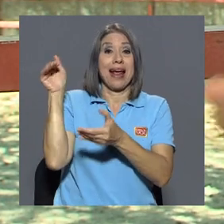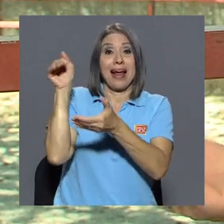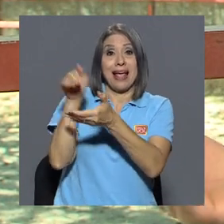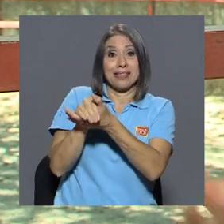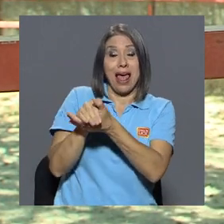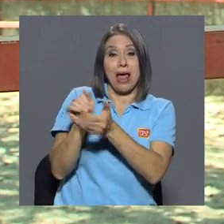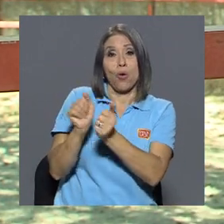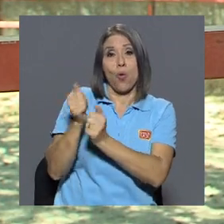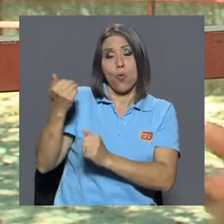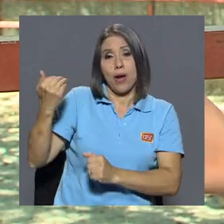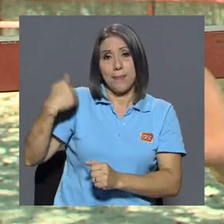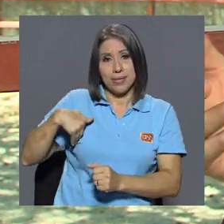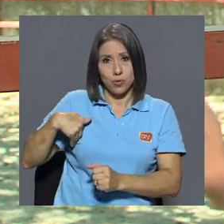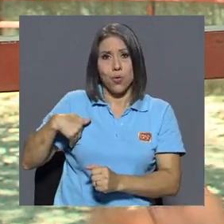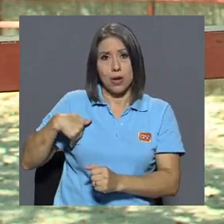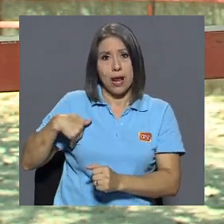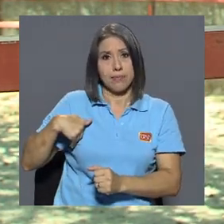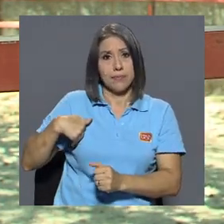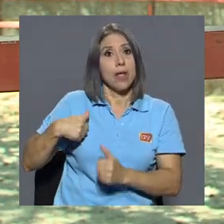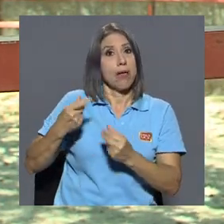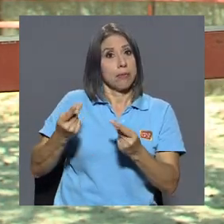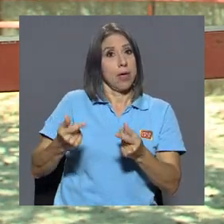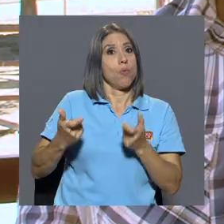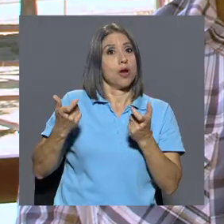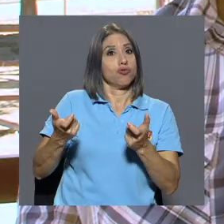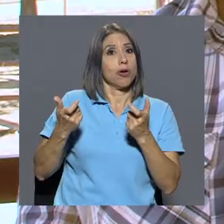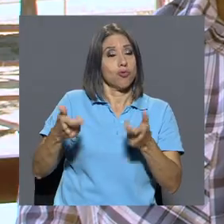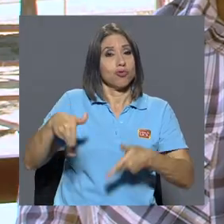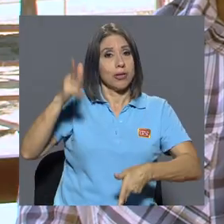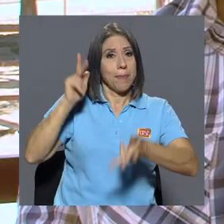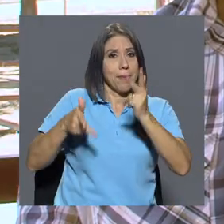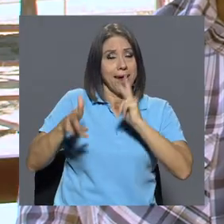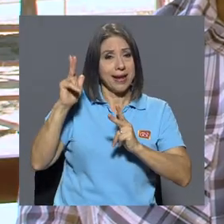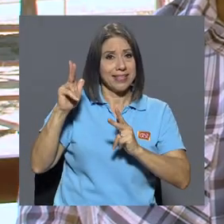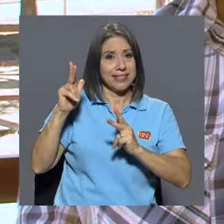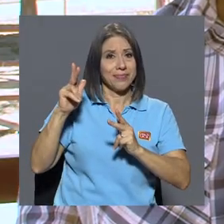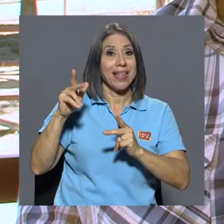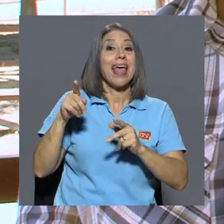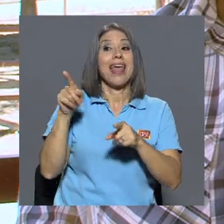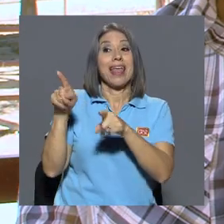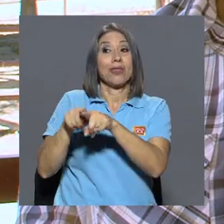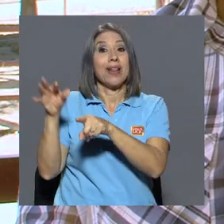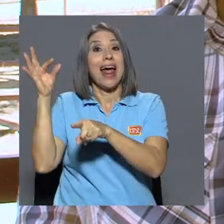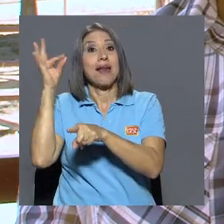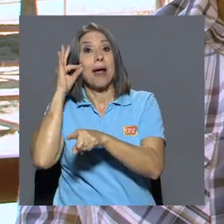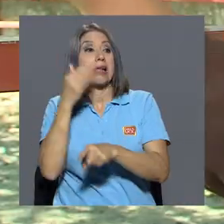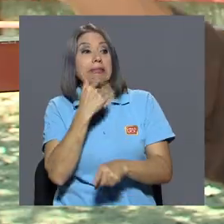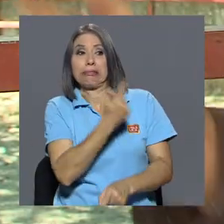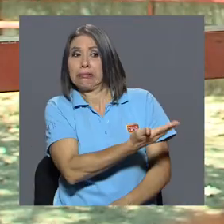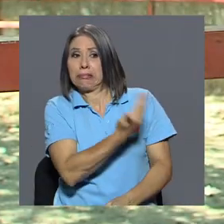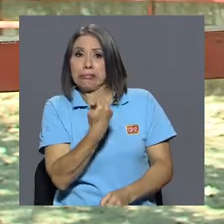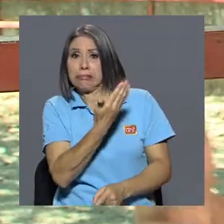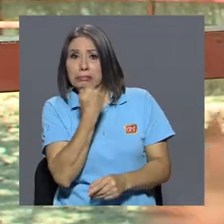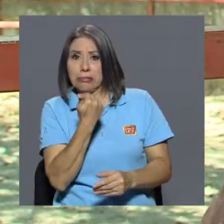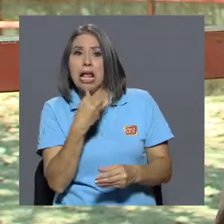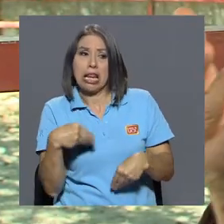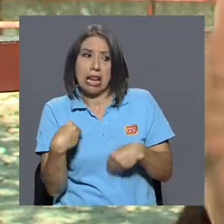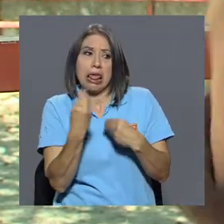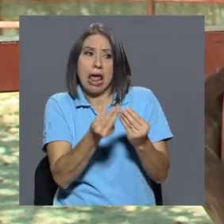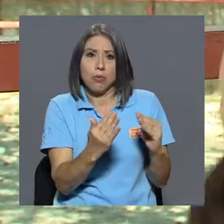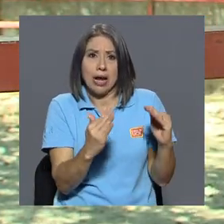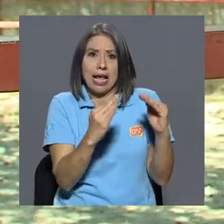persona de buenos recursos en Palmares. Entonces la hermana se lo trae a él con la señora y le dan una casita